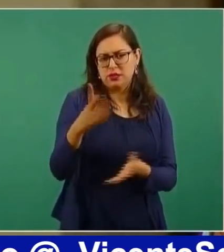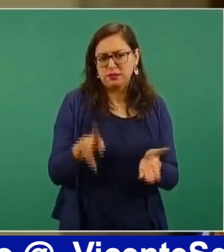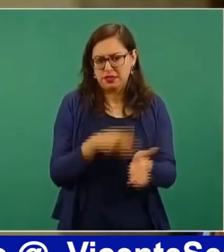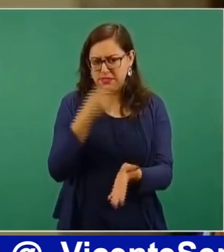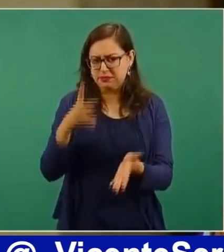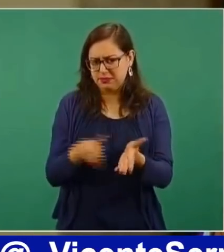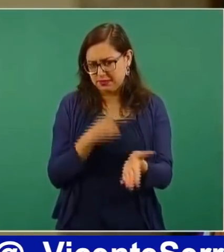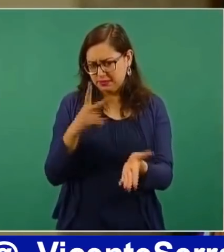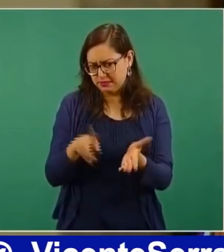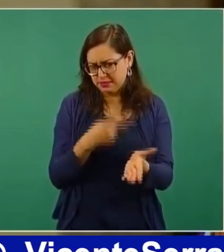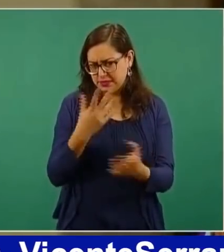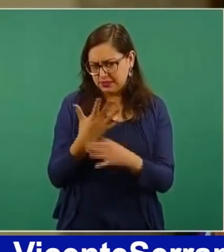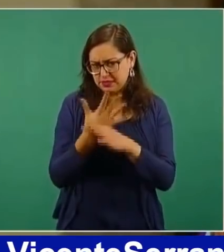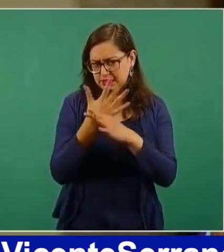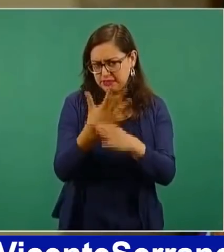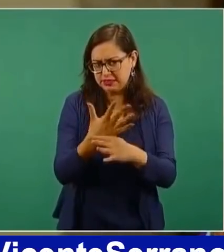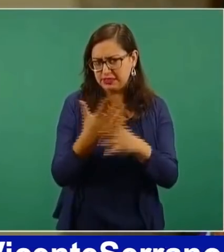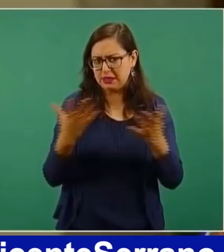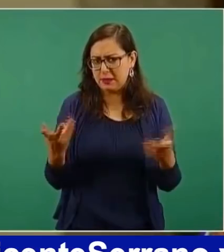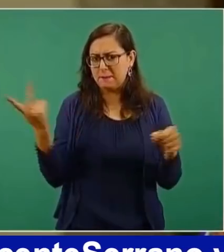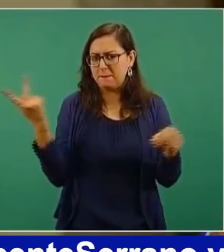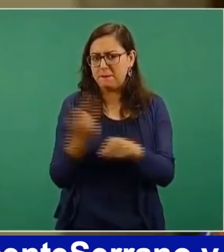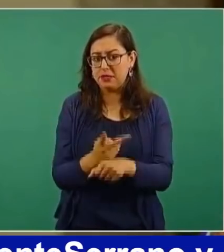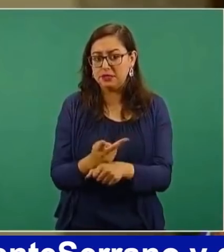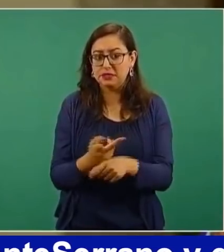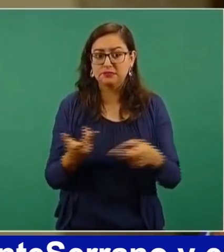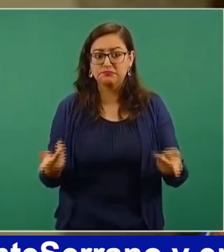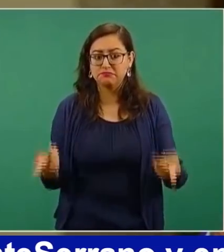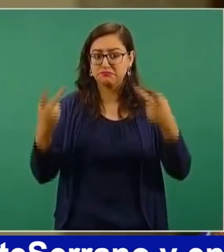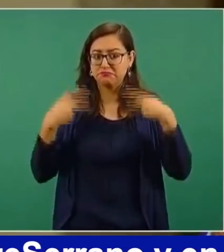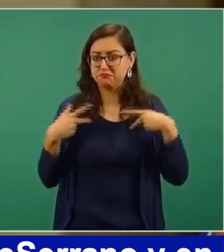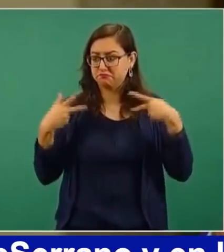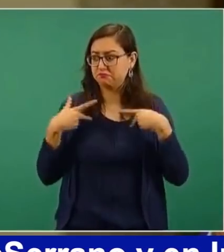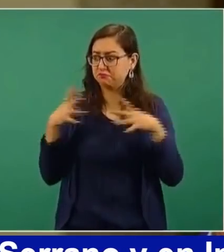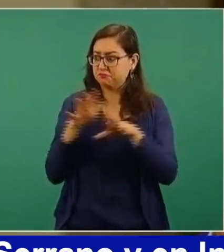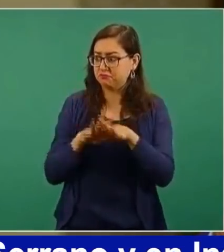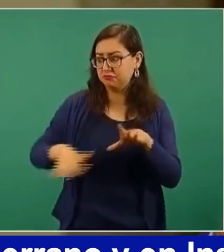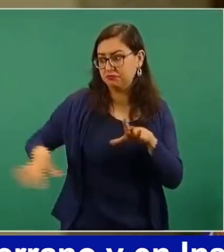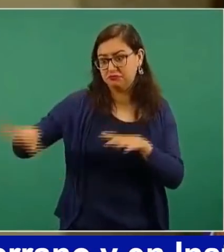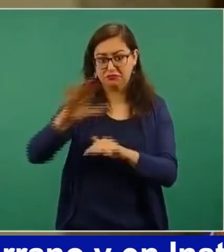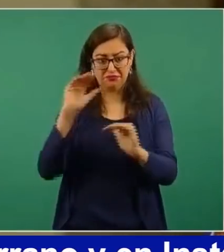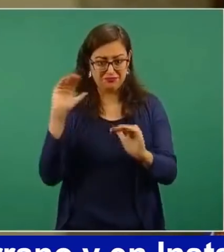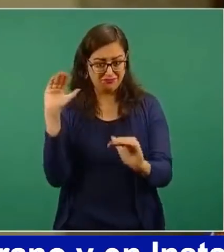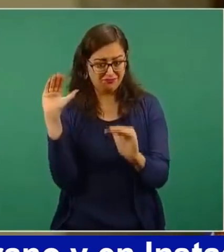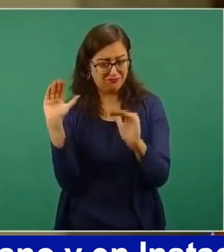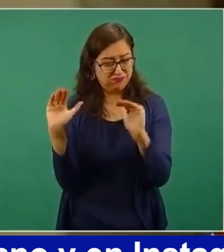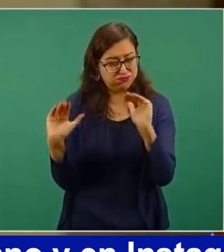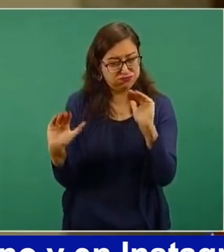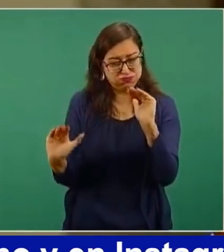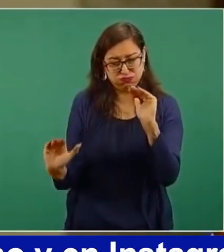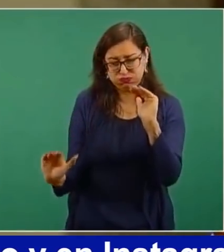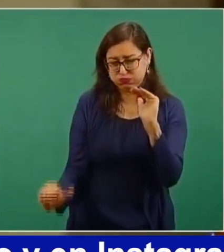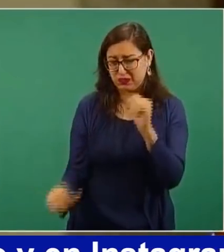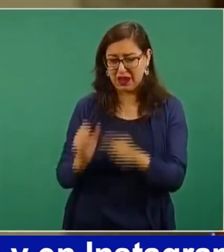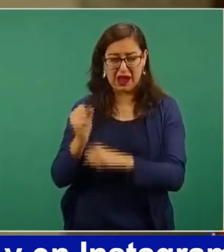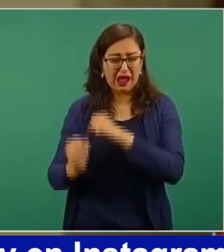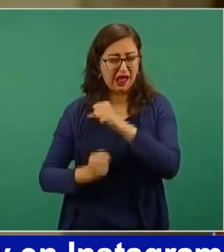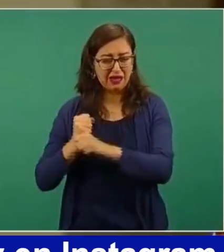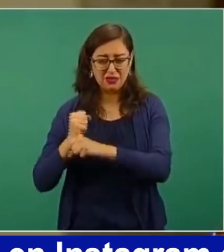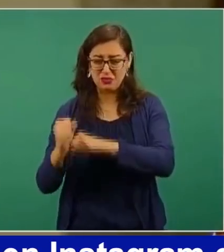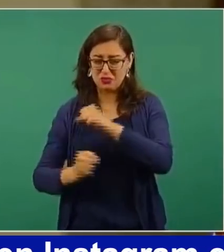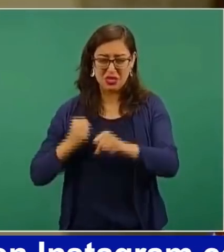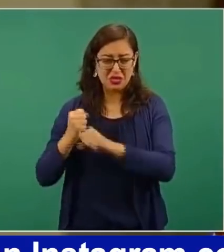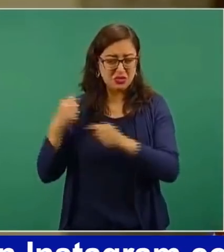la desigualdad hacia el pueblo, hacia la gente, ha sido sobre las últimas décadas, y esto es parte,